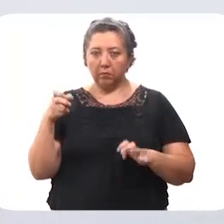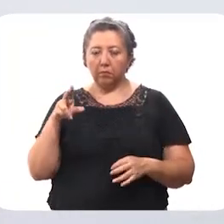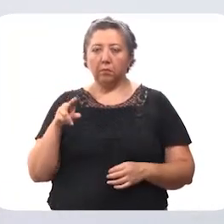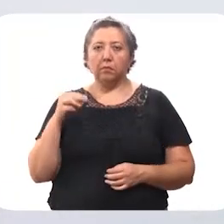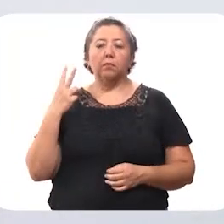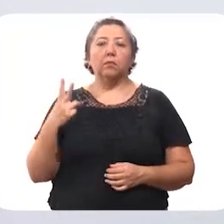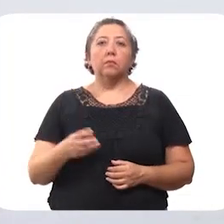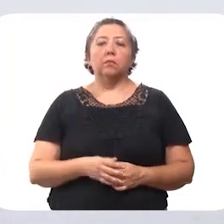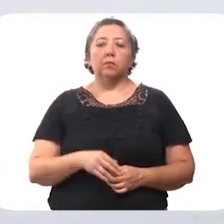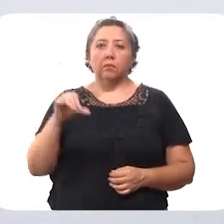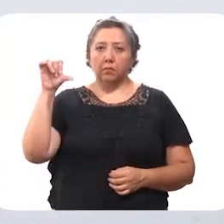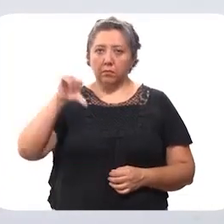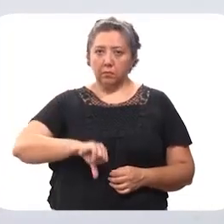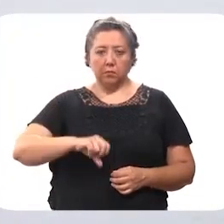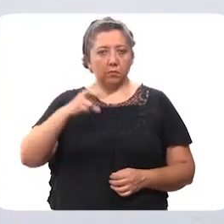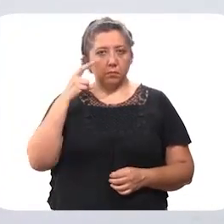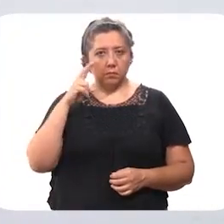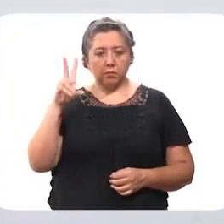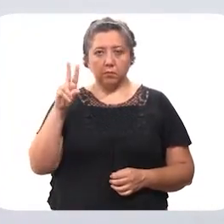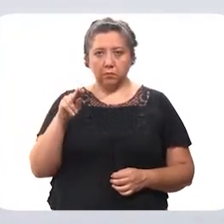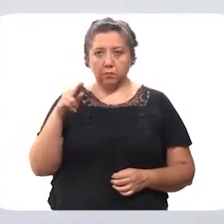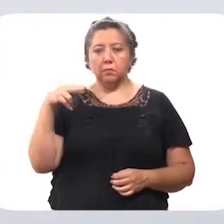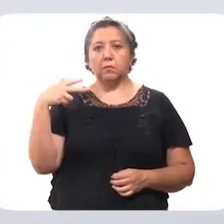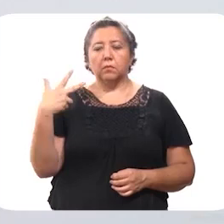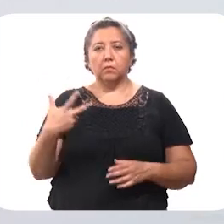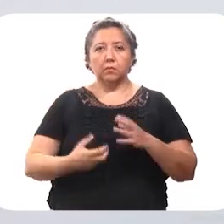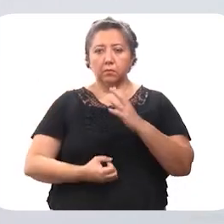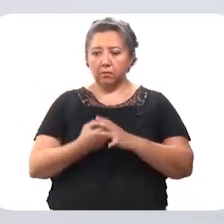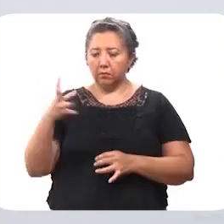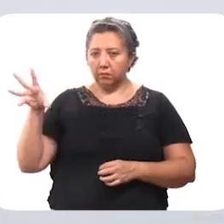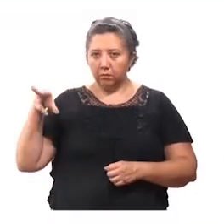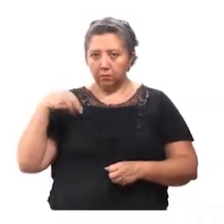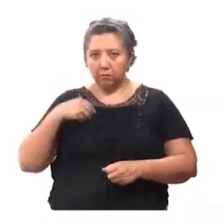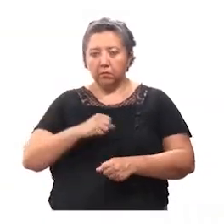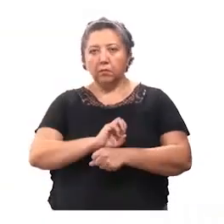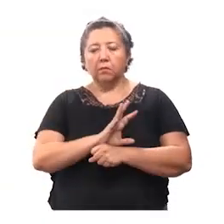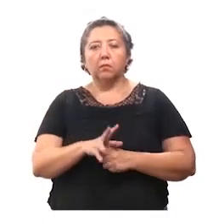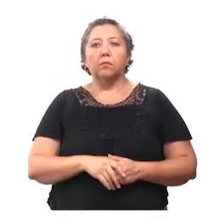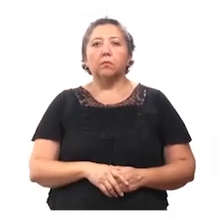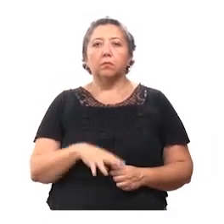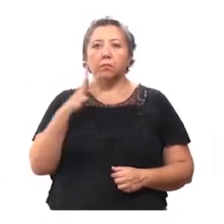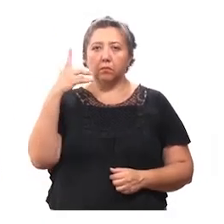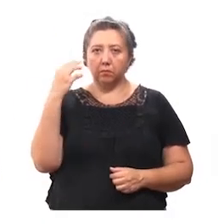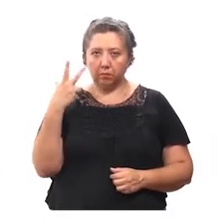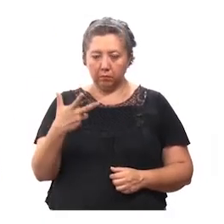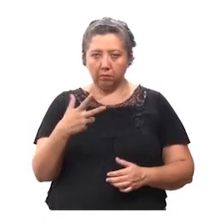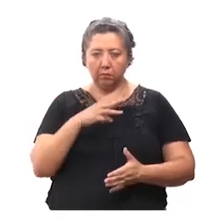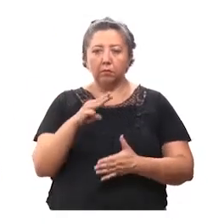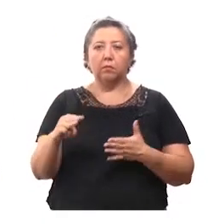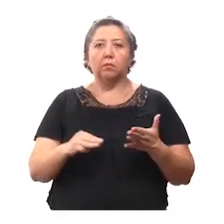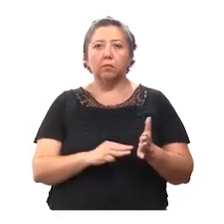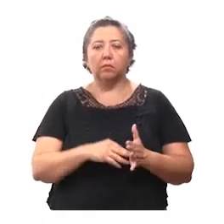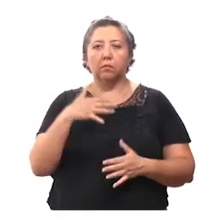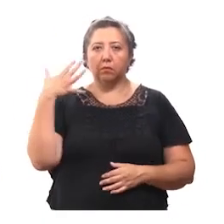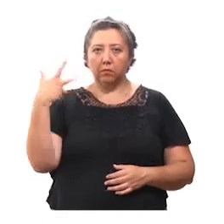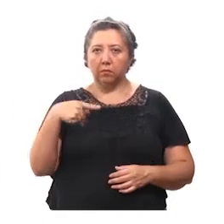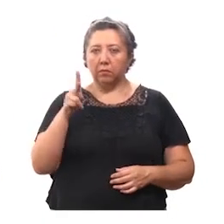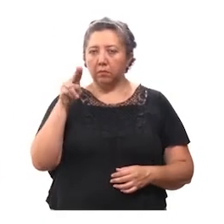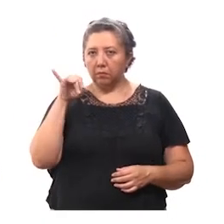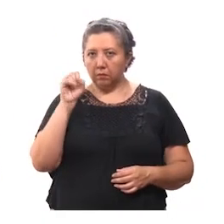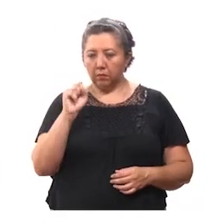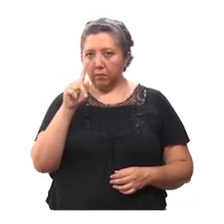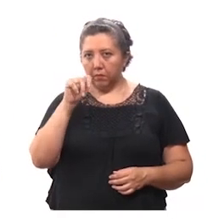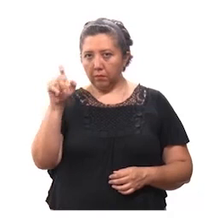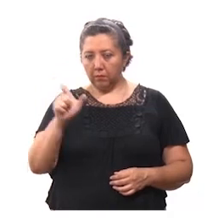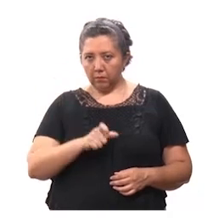75.882. Hoy se detectaron 78 nuevos contagios de coronavirus, 58 en Mérida, 5 en Canacín y